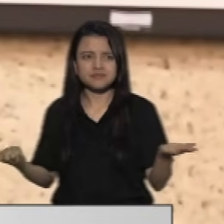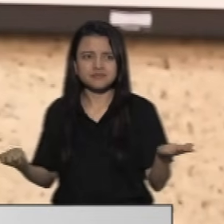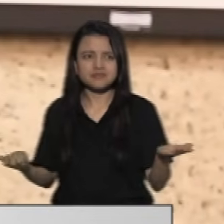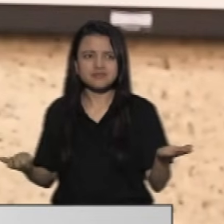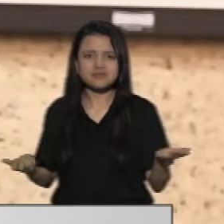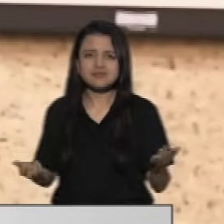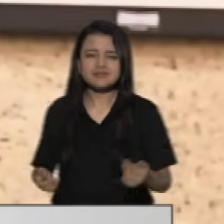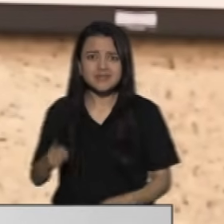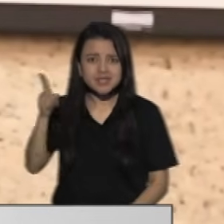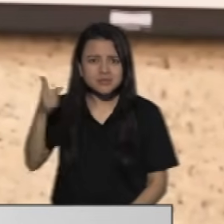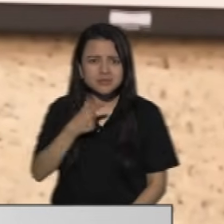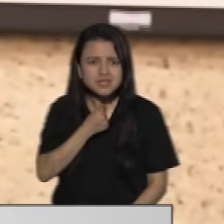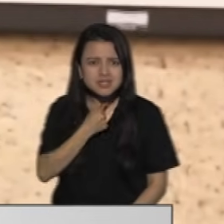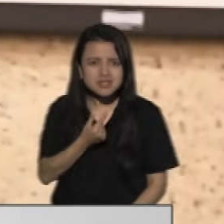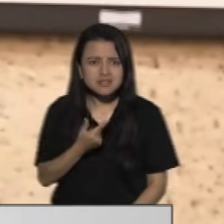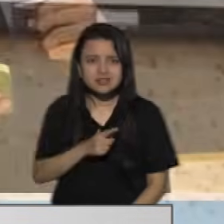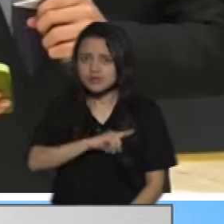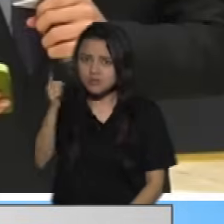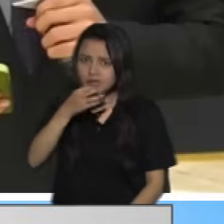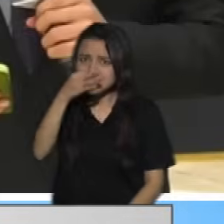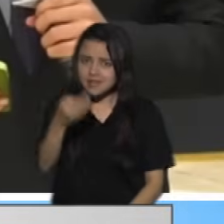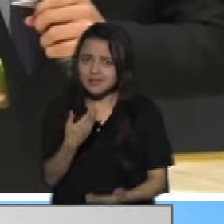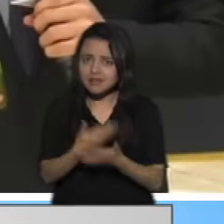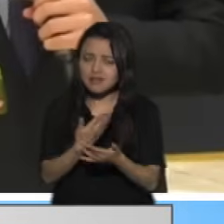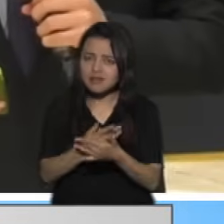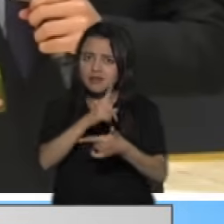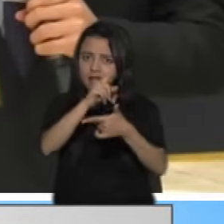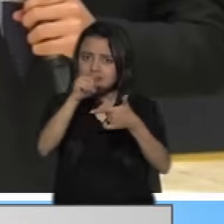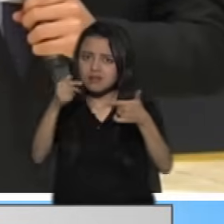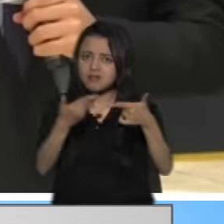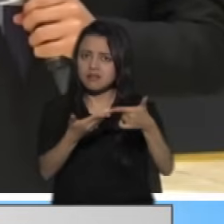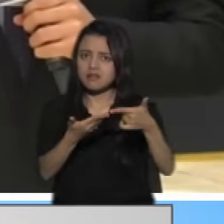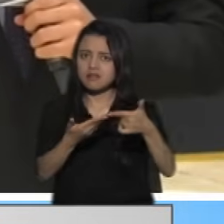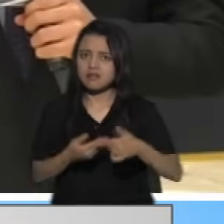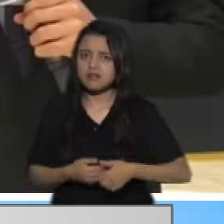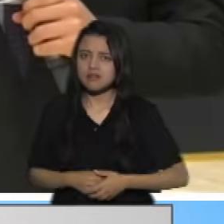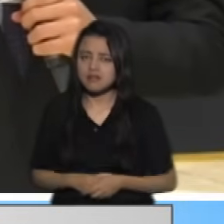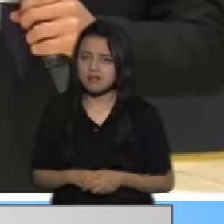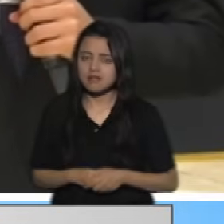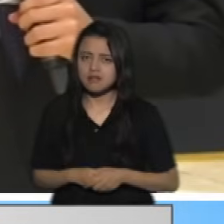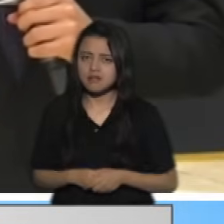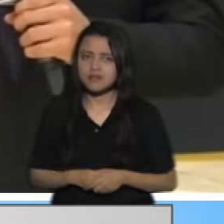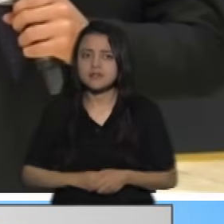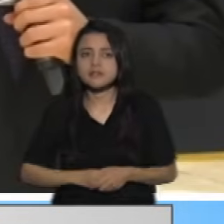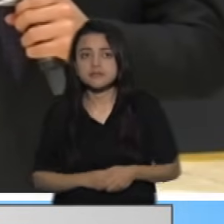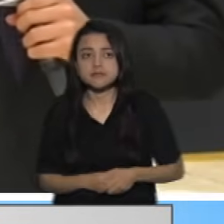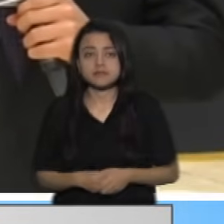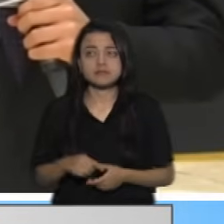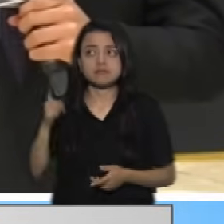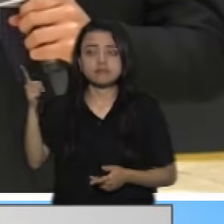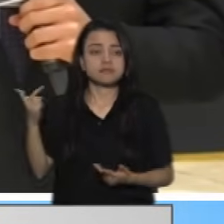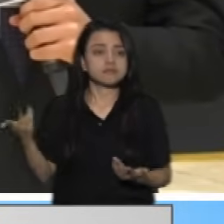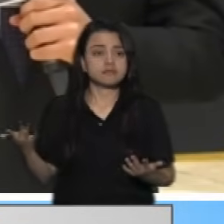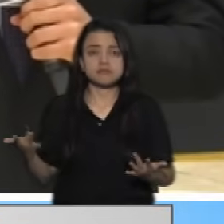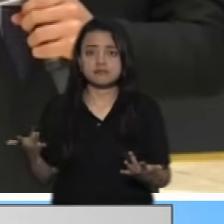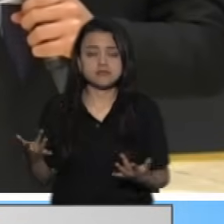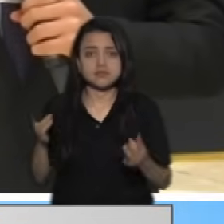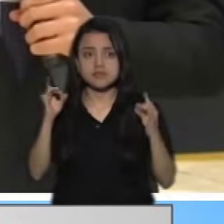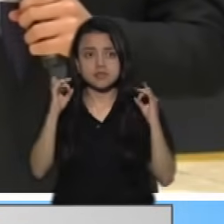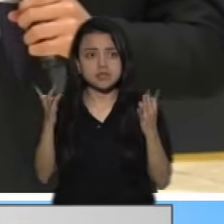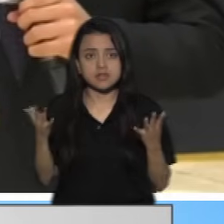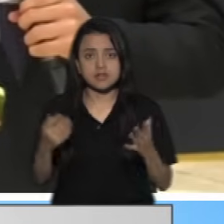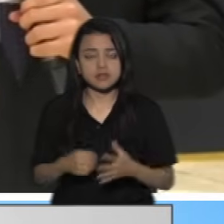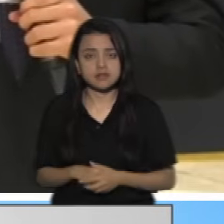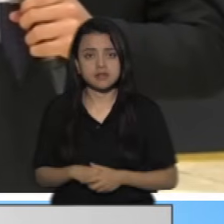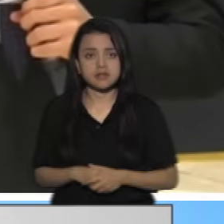el hambre no es un chiste ni es una estadística. Además, también tachó de irresponsable al presidente Gustavo Petro, asegurando que